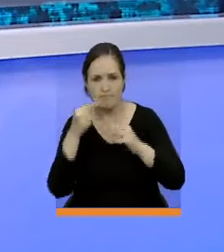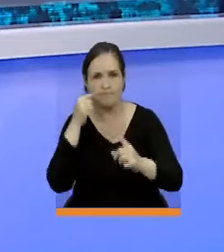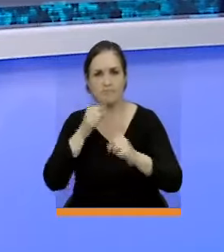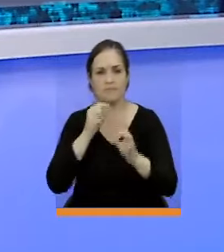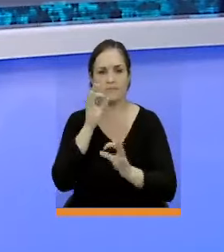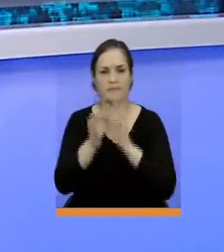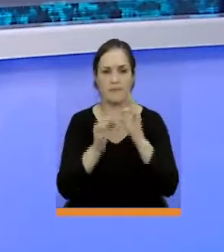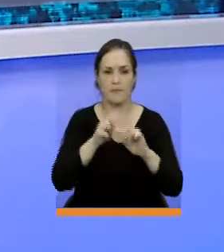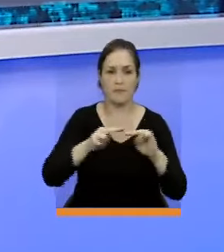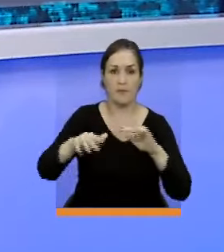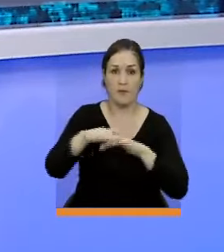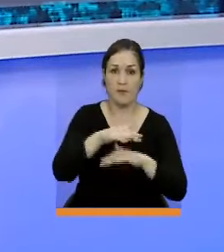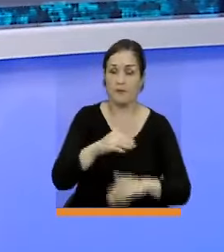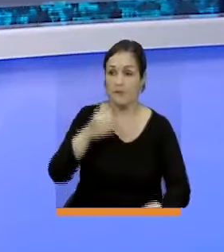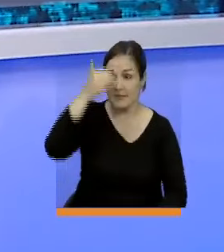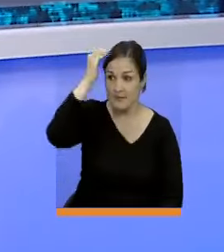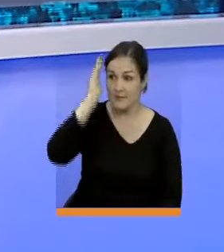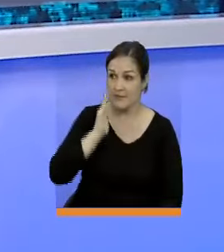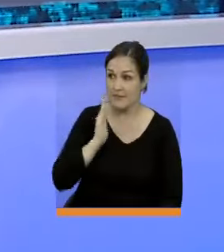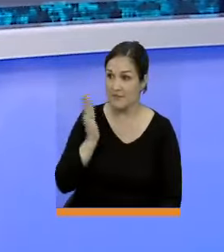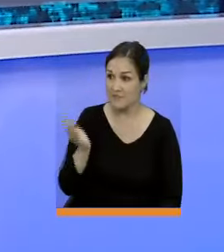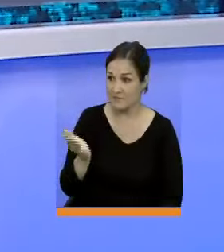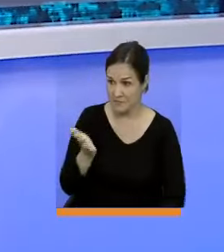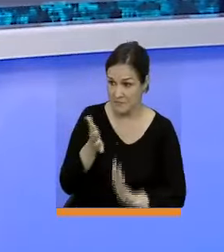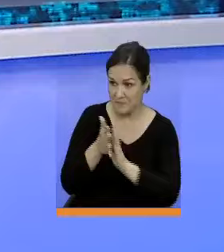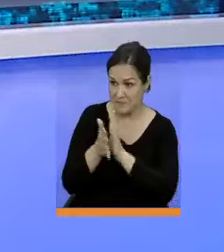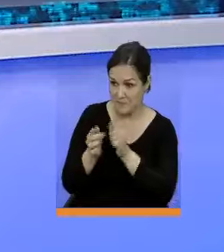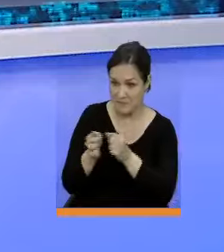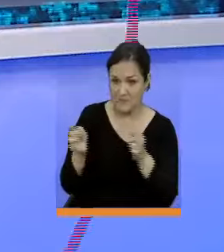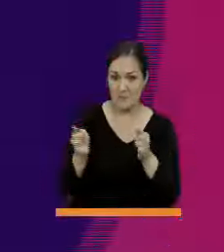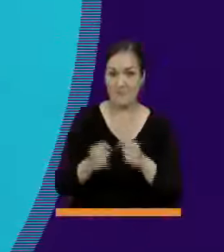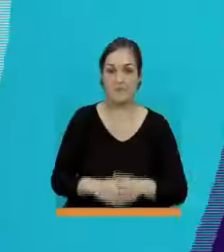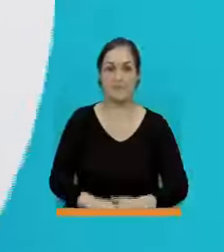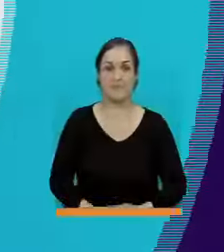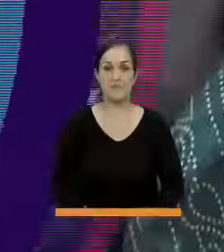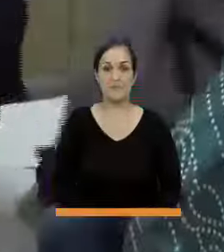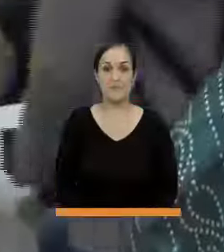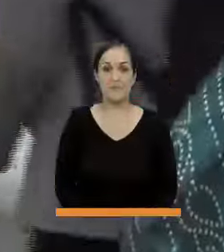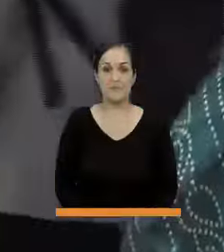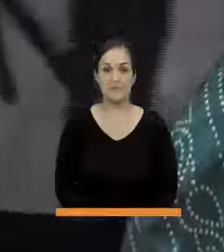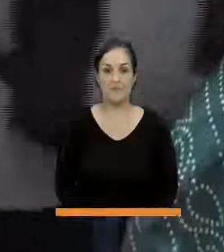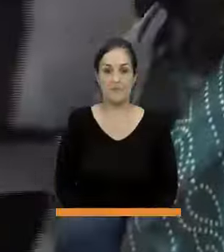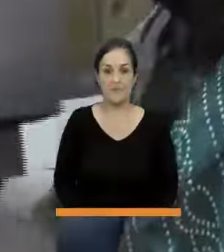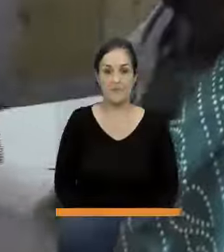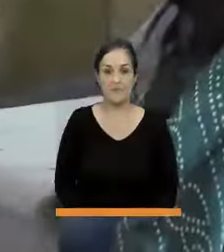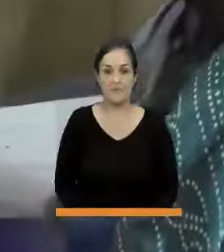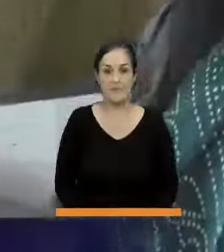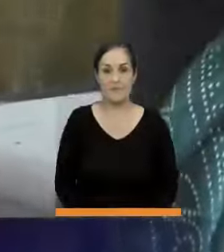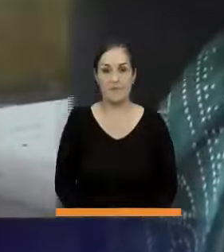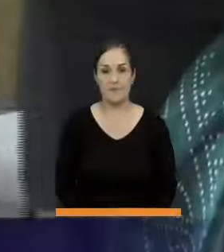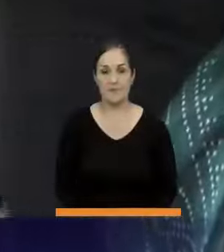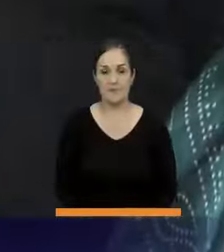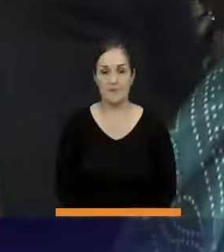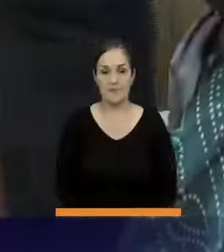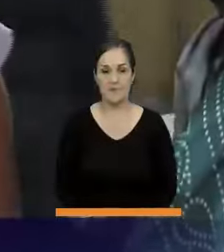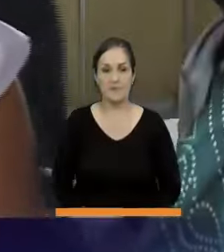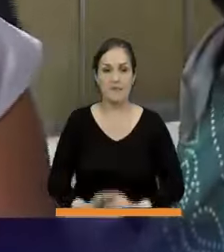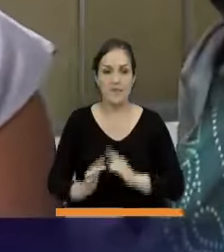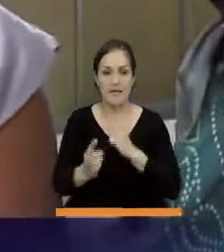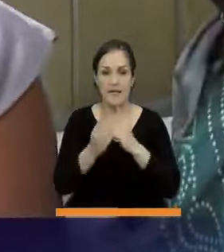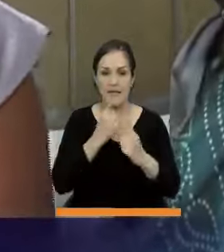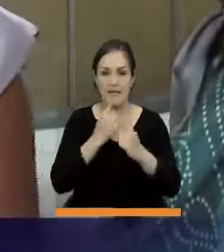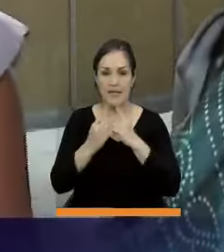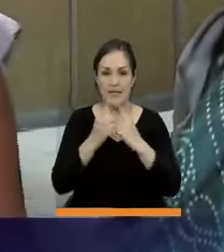Sandra Chindoy, usted se encuentra en ese lugar. Adelante con la información. Precisamente sobre esos diálogos que ha suscitado